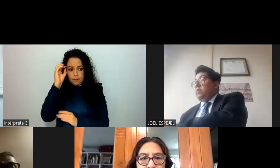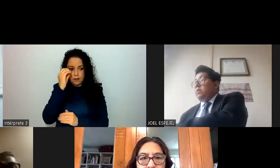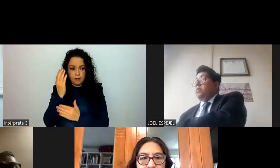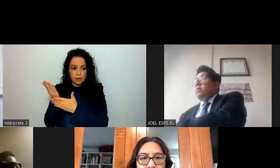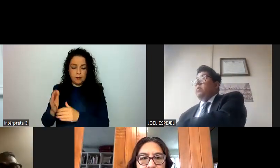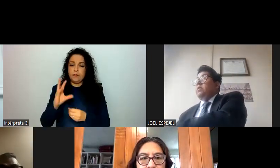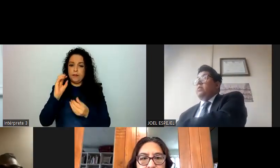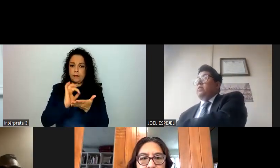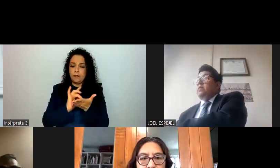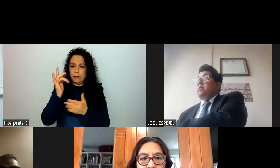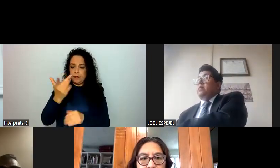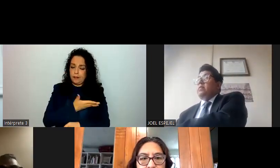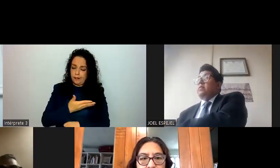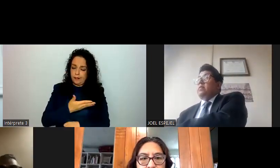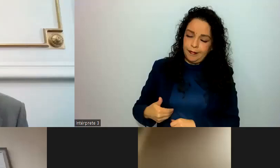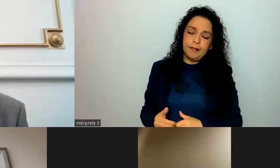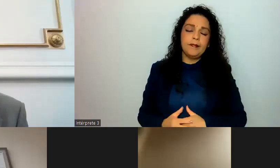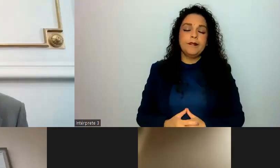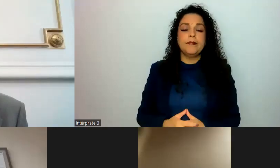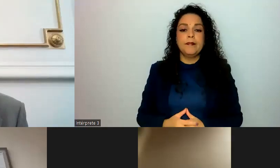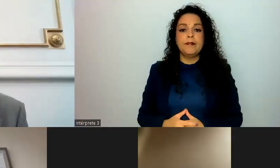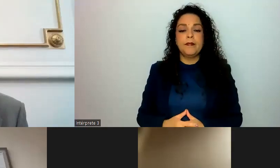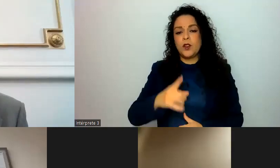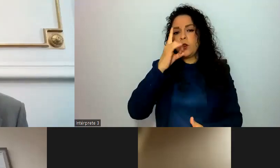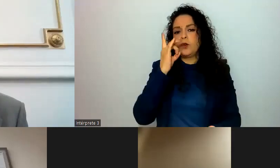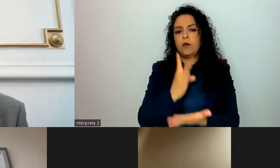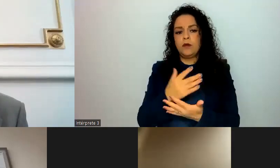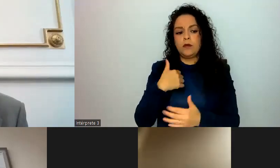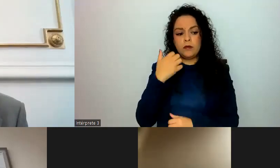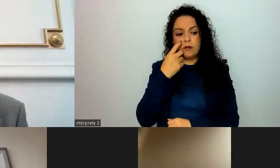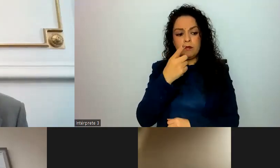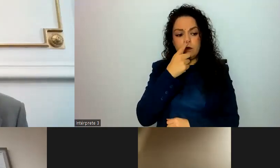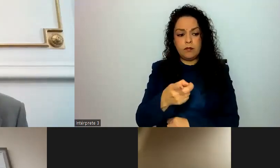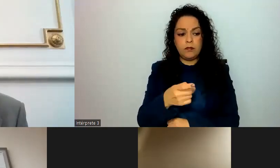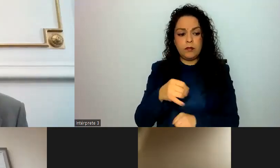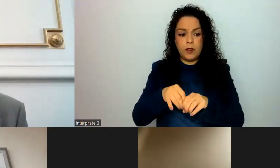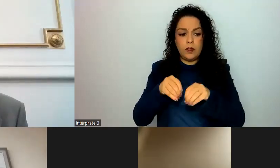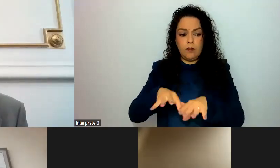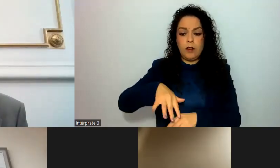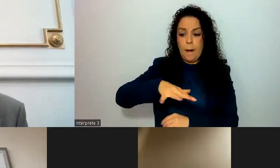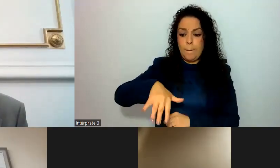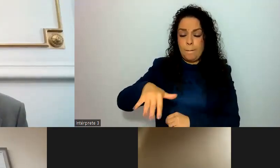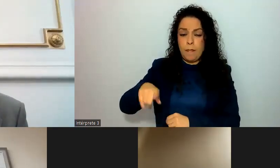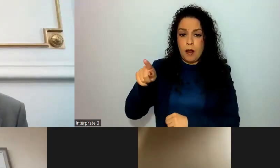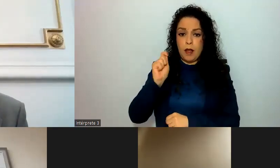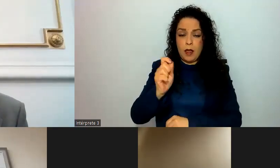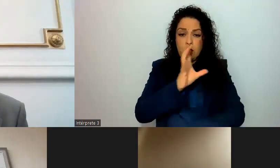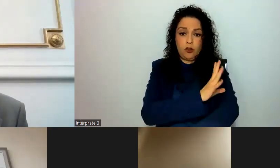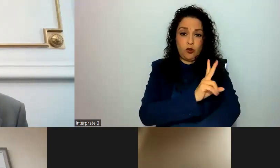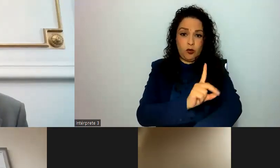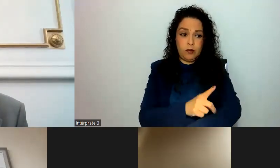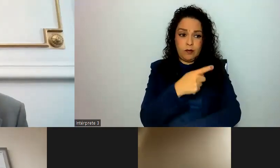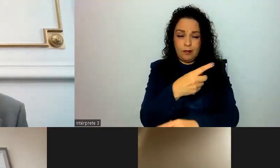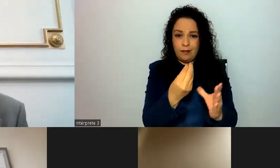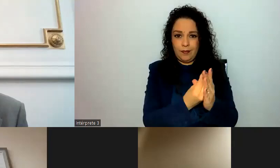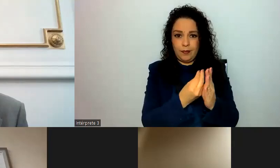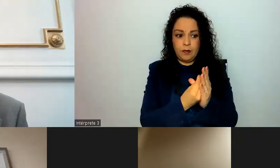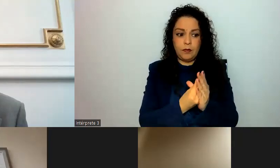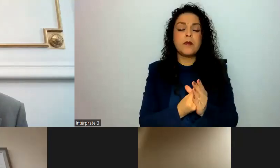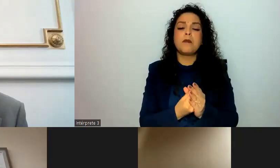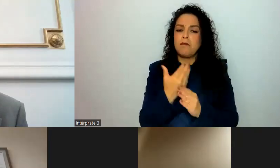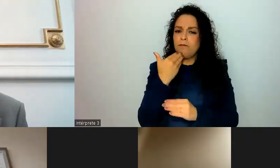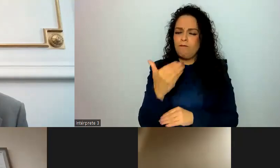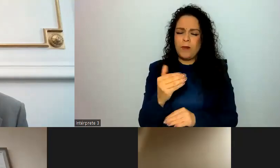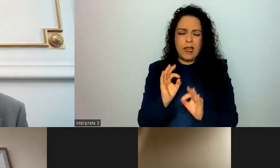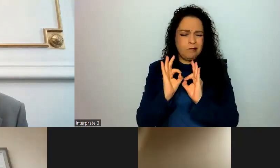Muchas gracias, presidente. Únicamente reiterar que la búsqueda por parte de la coordinación se realizó a detalle